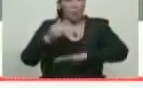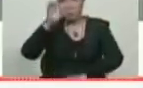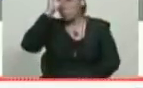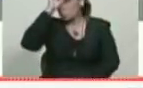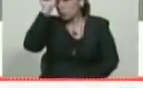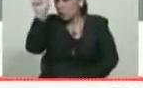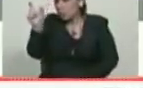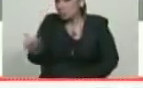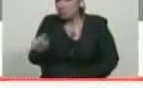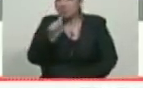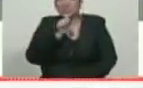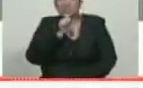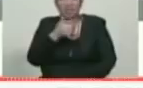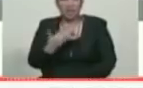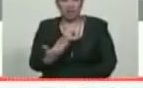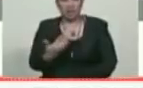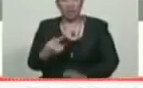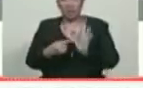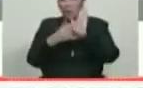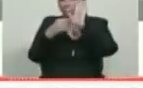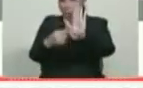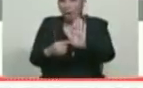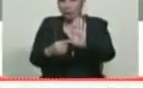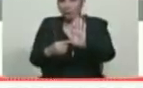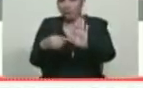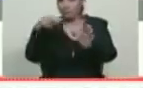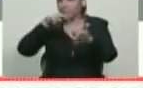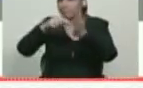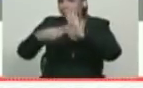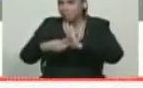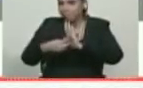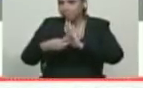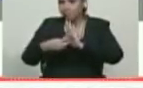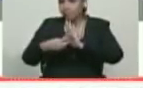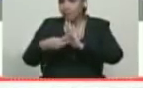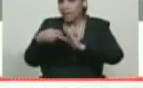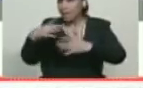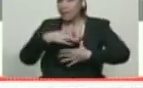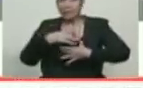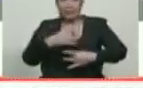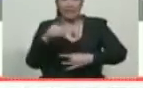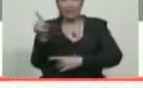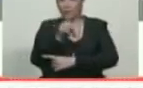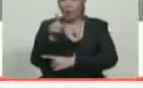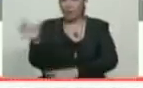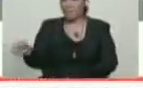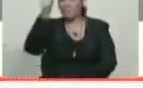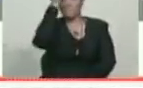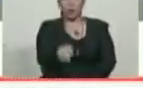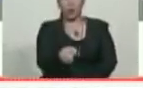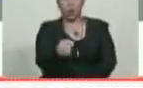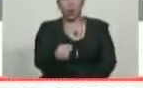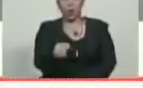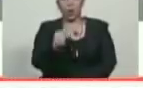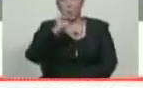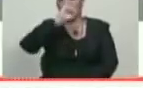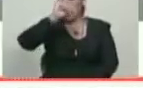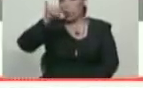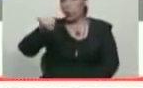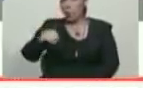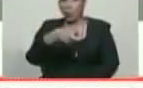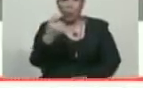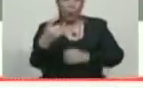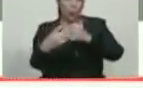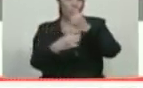es. Lo que demuestra es que su interés no es poner a Juan o a Pedro o a Luis,